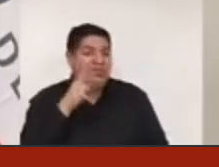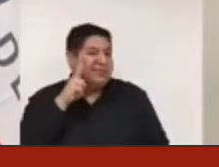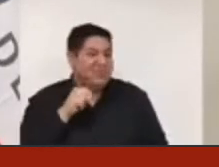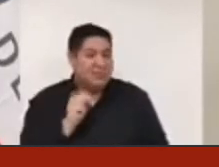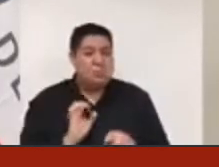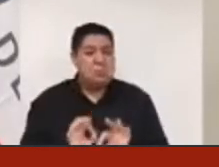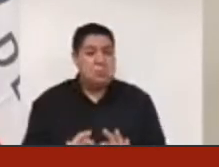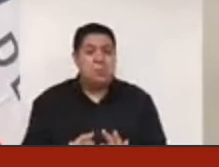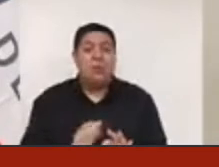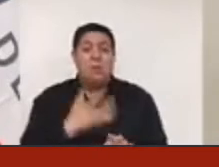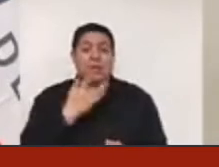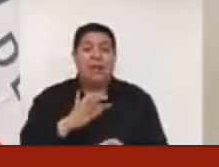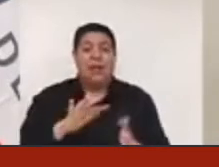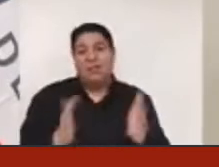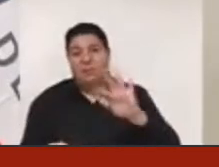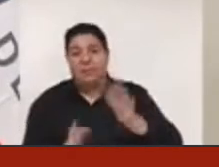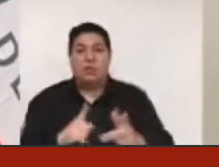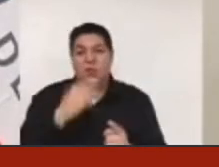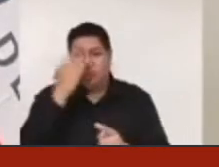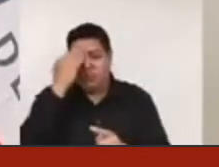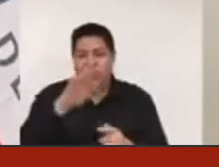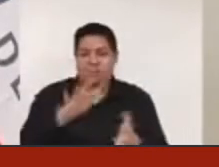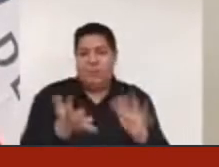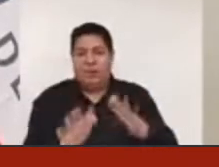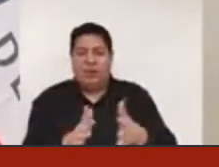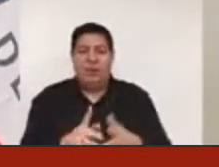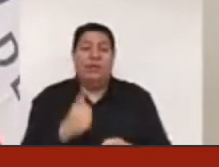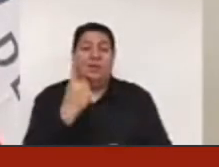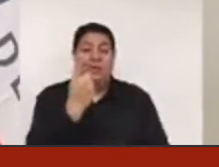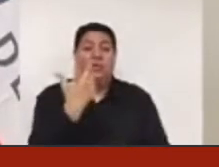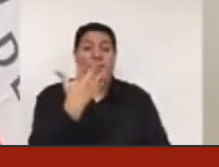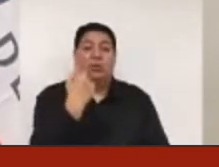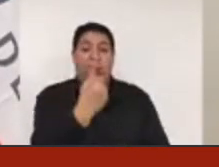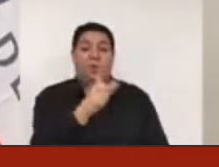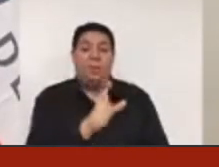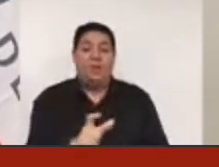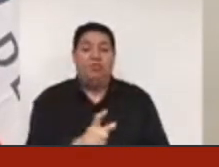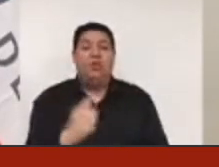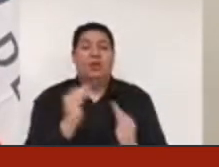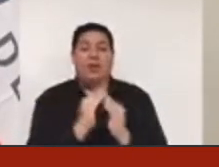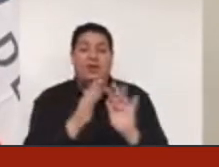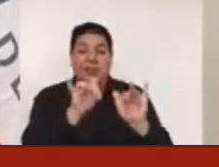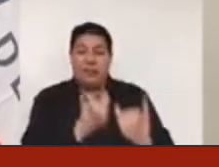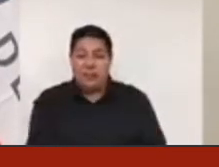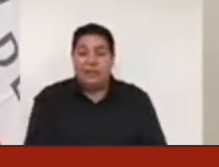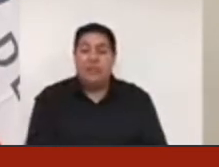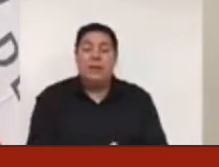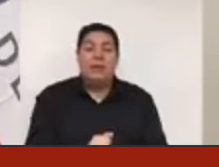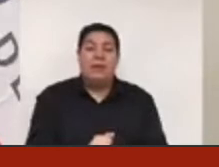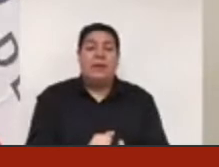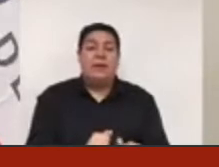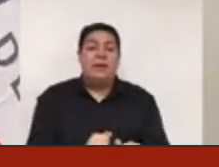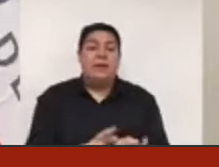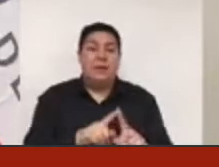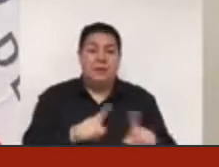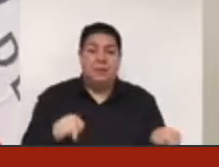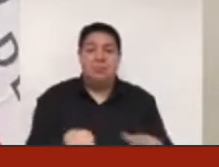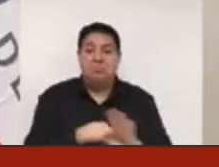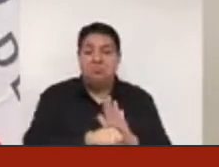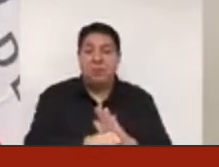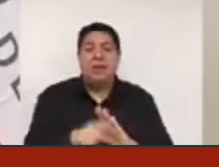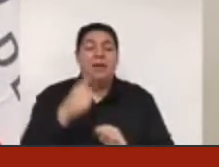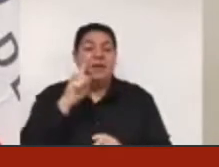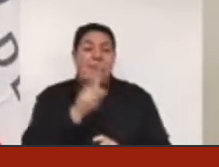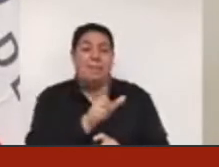porque todos los días muy variables si tenemos 151 personas en cuarentena y estas personas